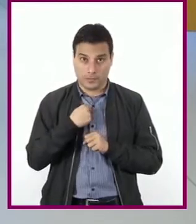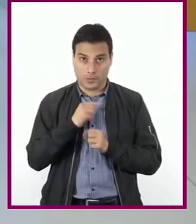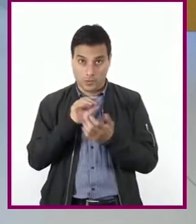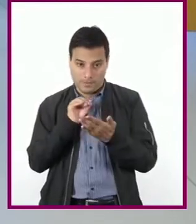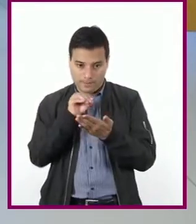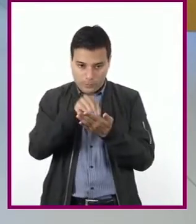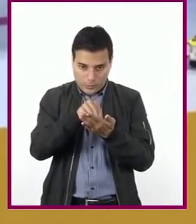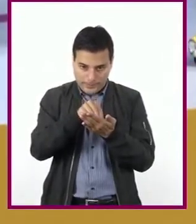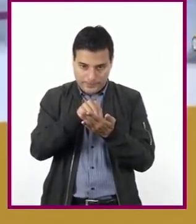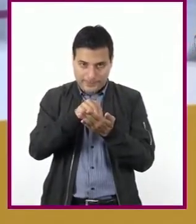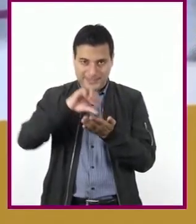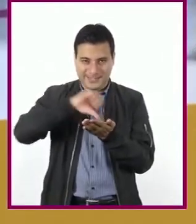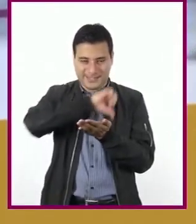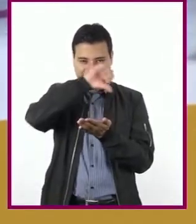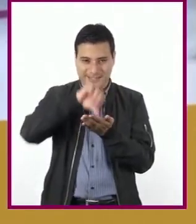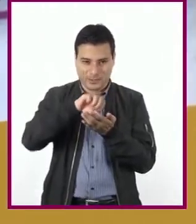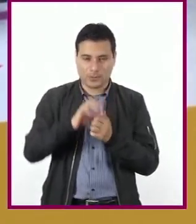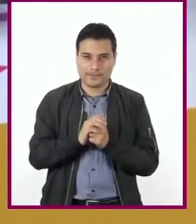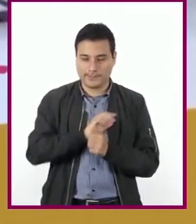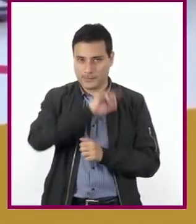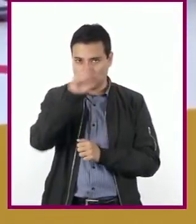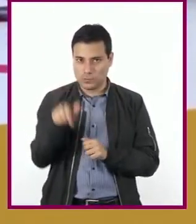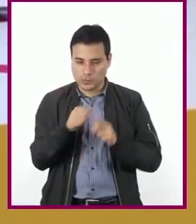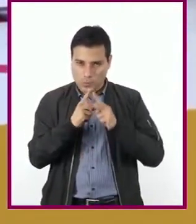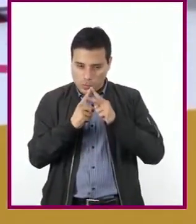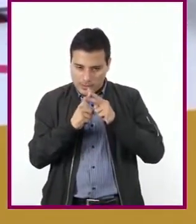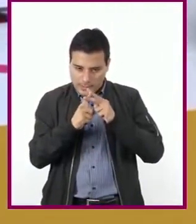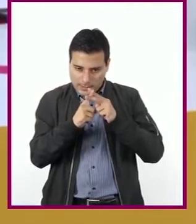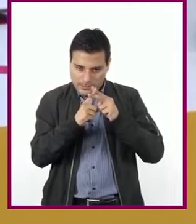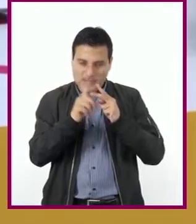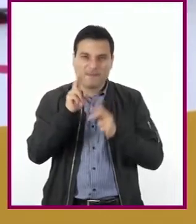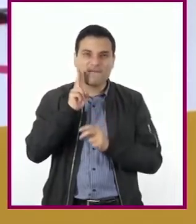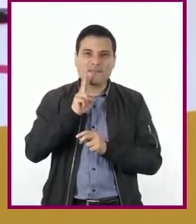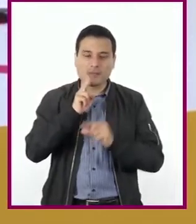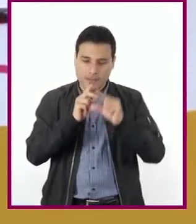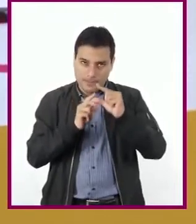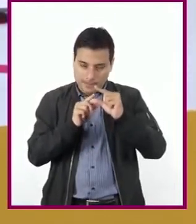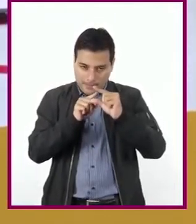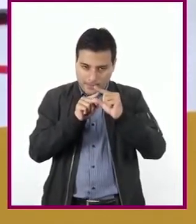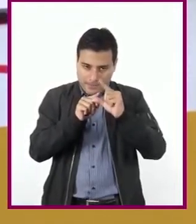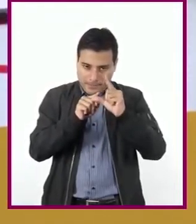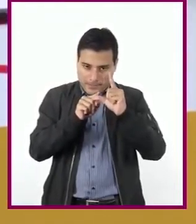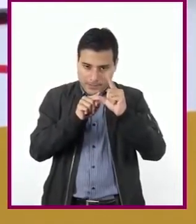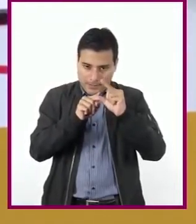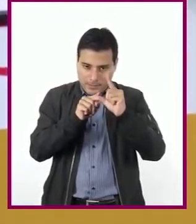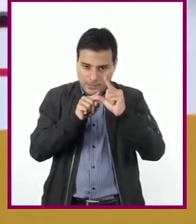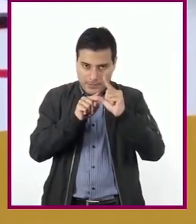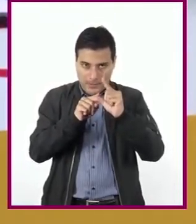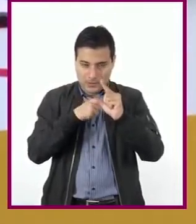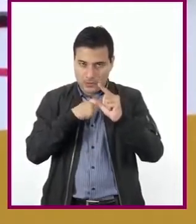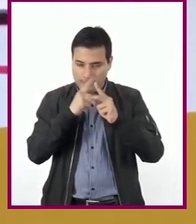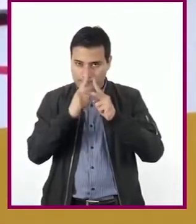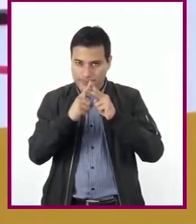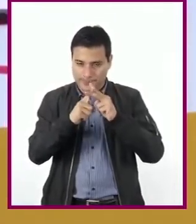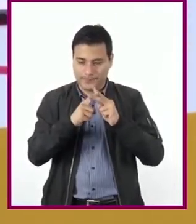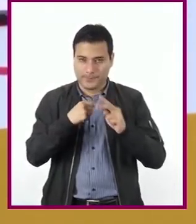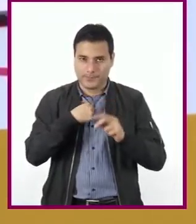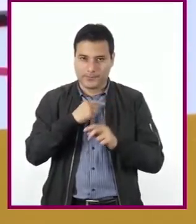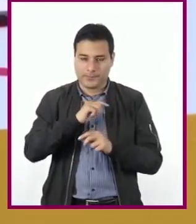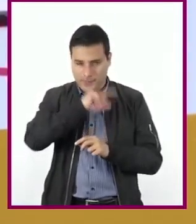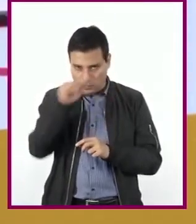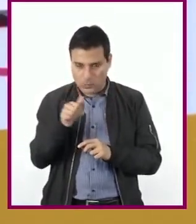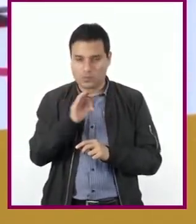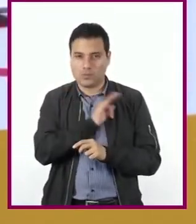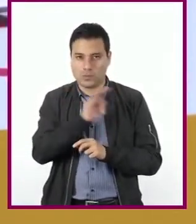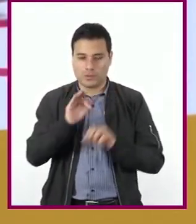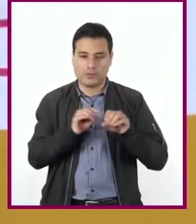centro de las líneas y a partir de ahí tú vas a ver los grados y tú lo vas a mover a 45 grados.